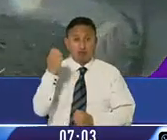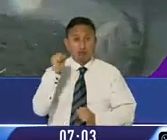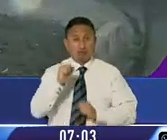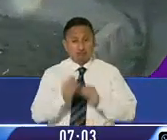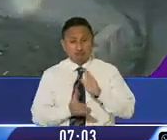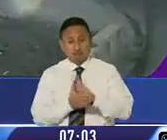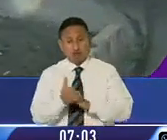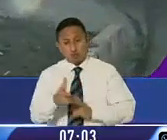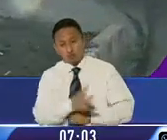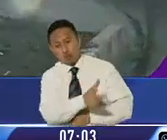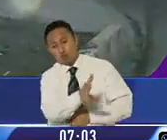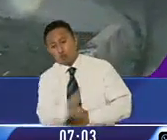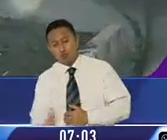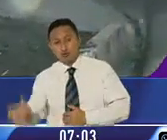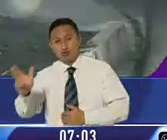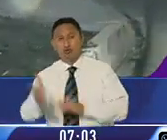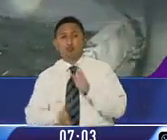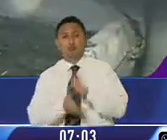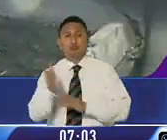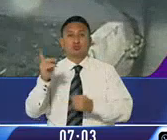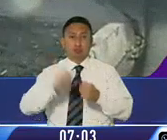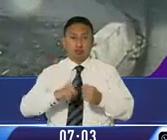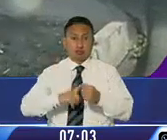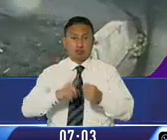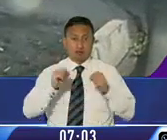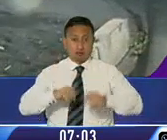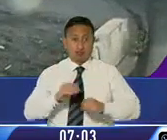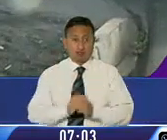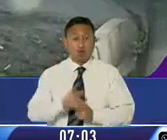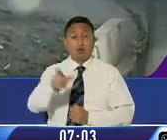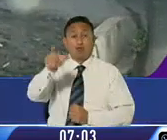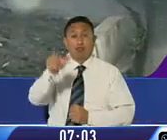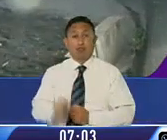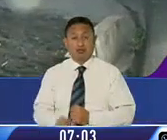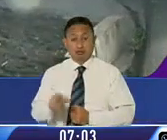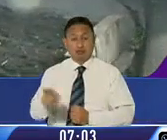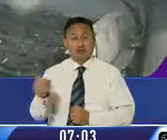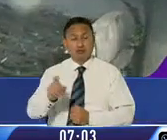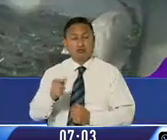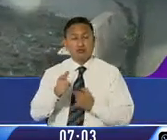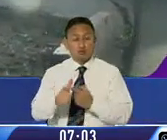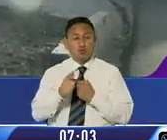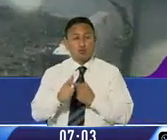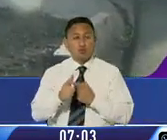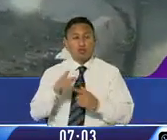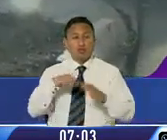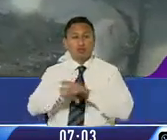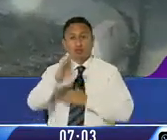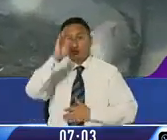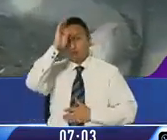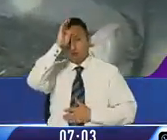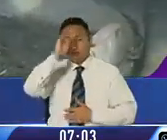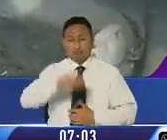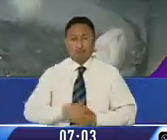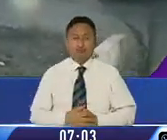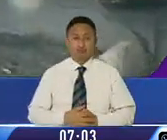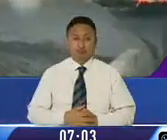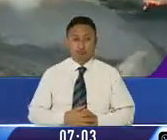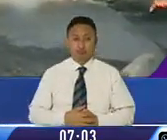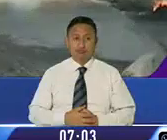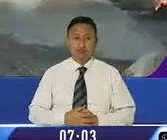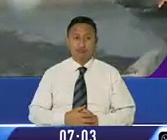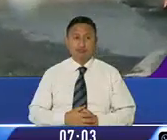ambulancia pueda pasar hacia la ciudad de Quito. Iba con una persona que requería llegar de inmediato a una casa